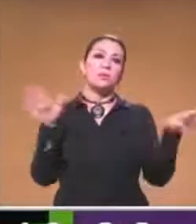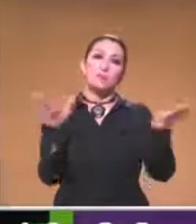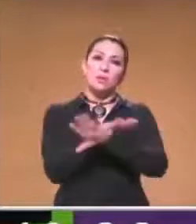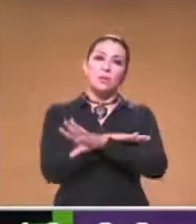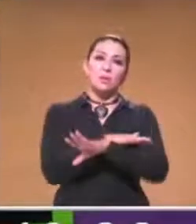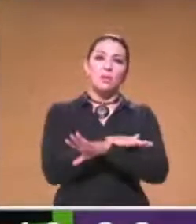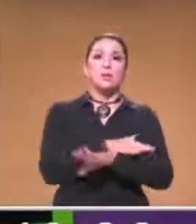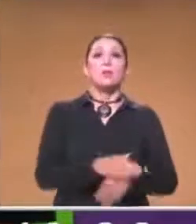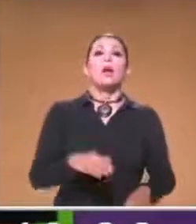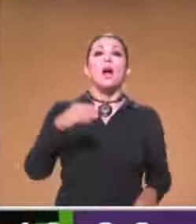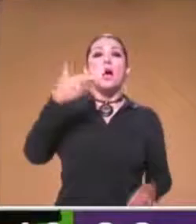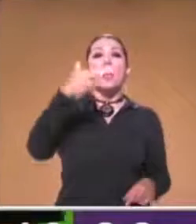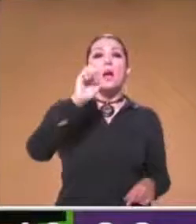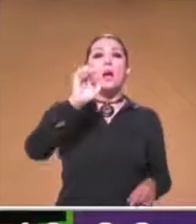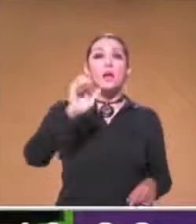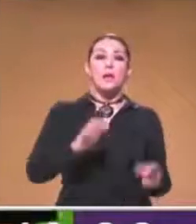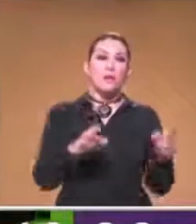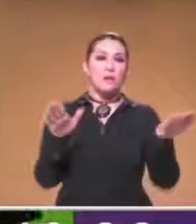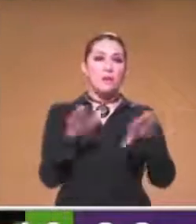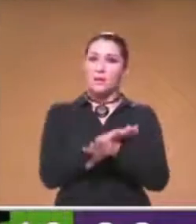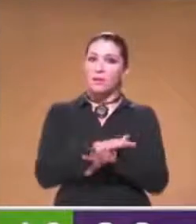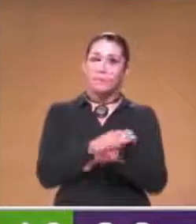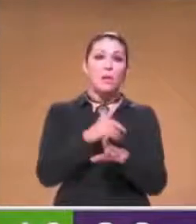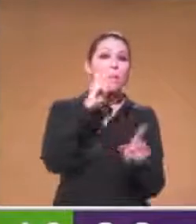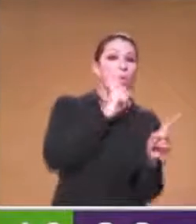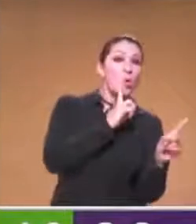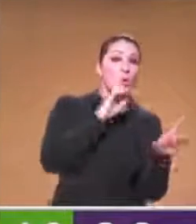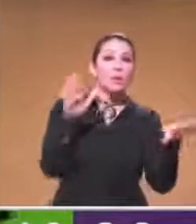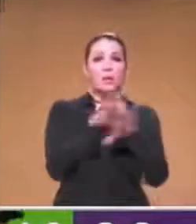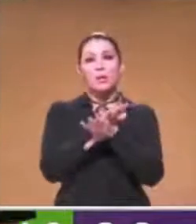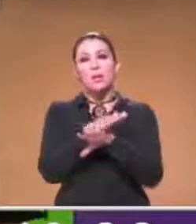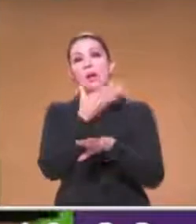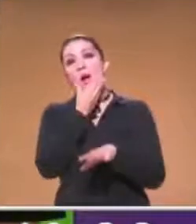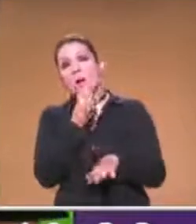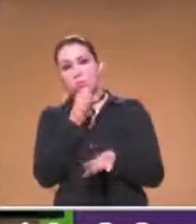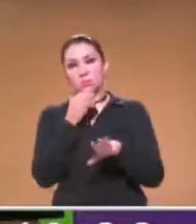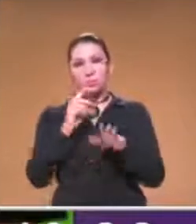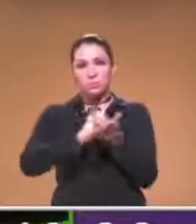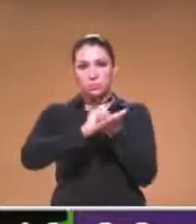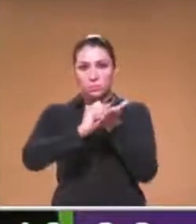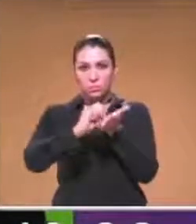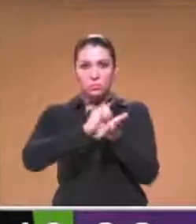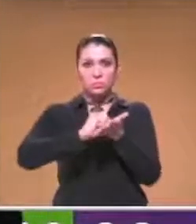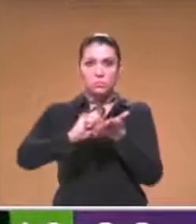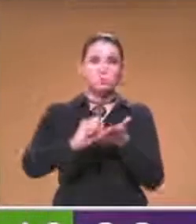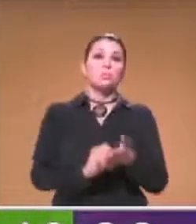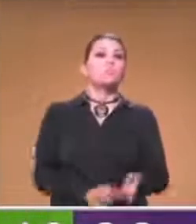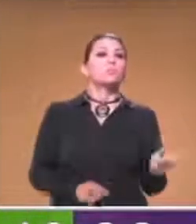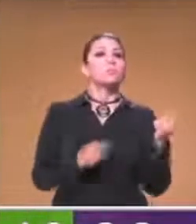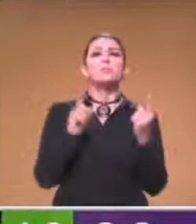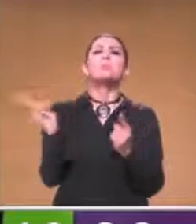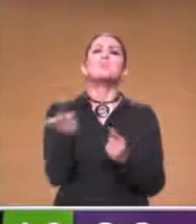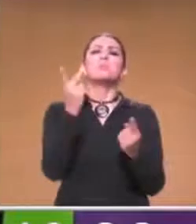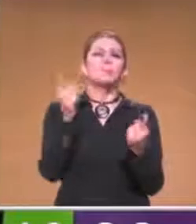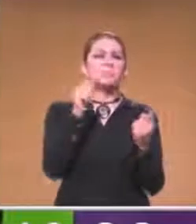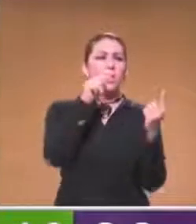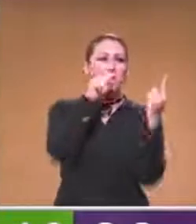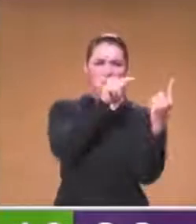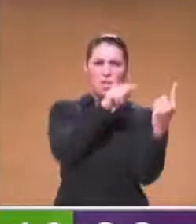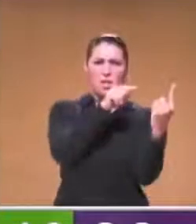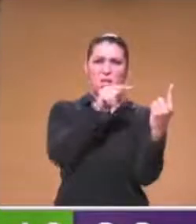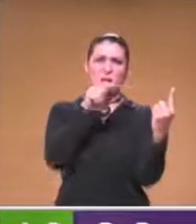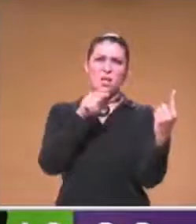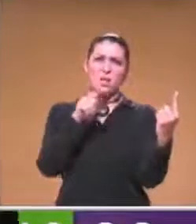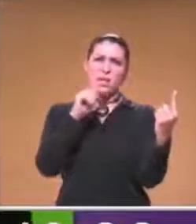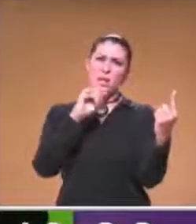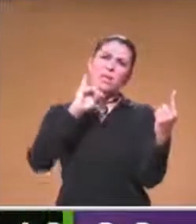quiero preguntar acerca de uno de los dos hombres que vienen en las imágenes, entonces preguntaría ¿Is he